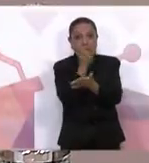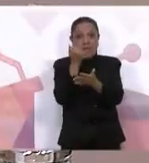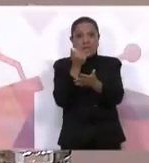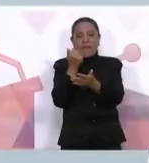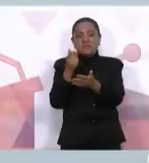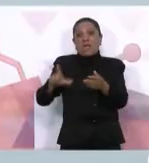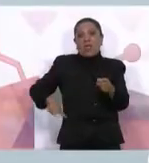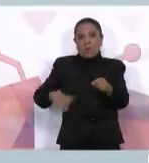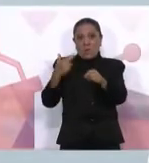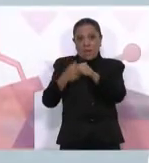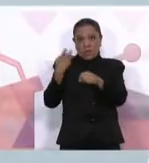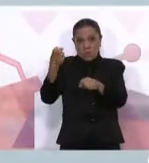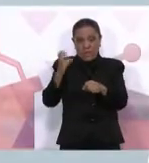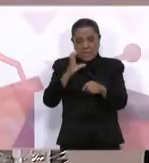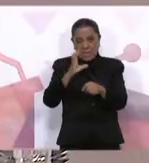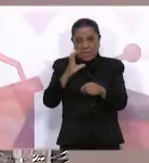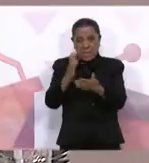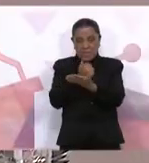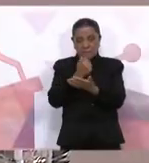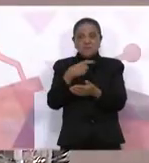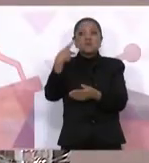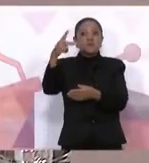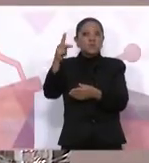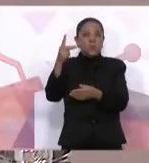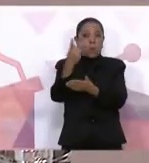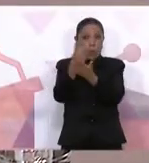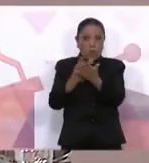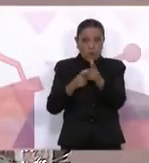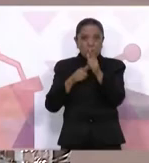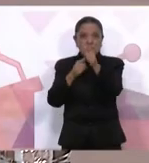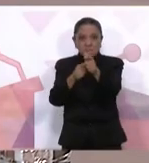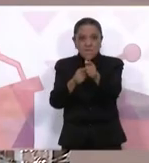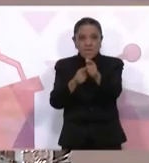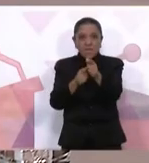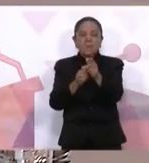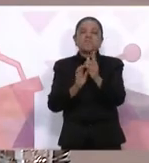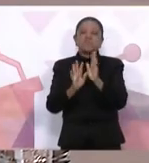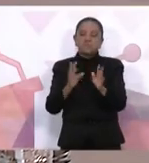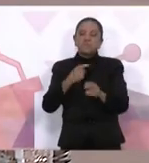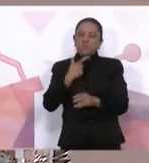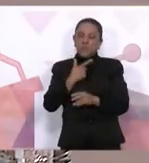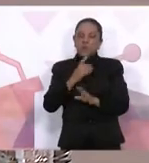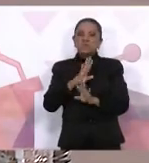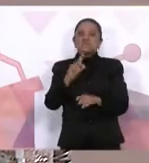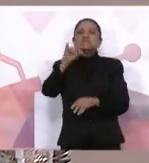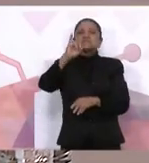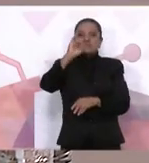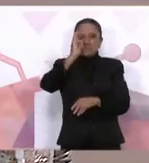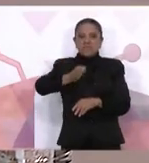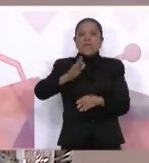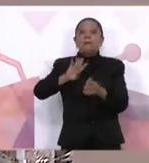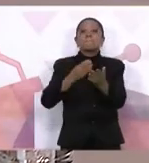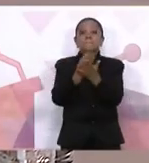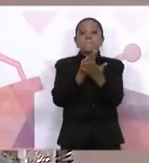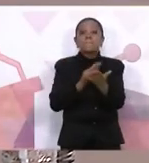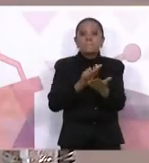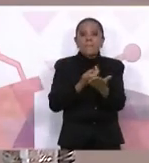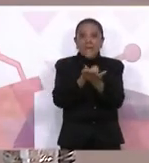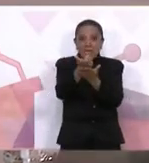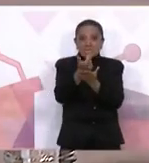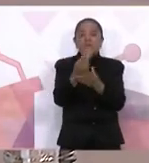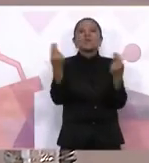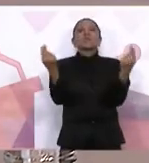hasta un erte con mucho gusto la beca-salario hoy tiene que ser renovada y reformar en caso de continuar el proyecto